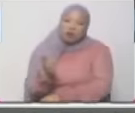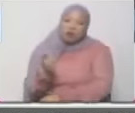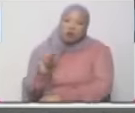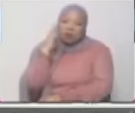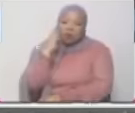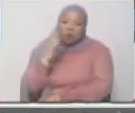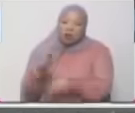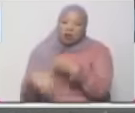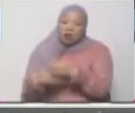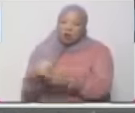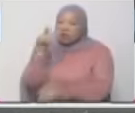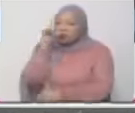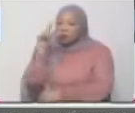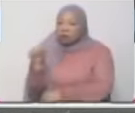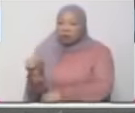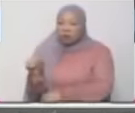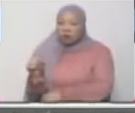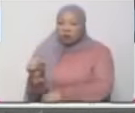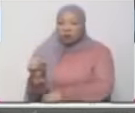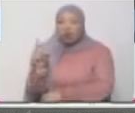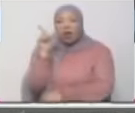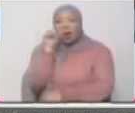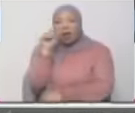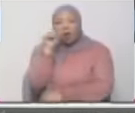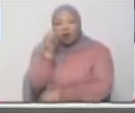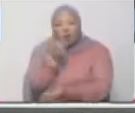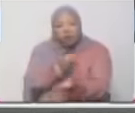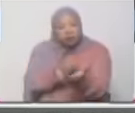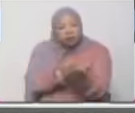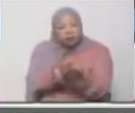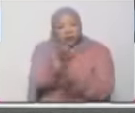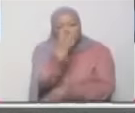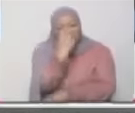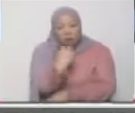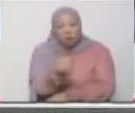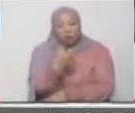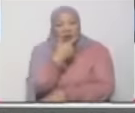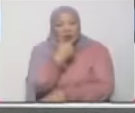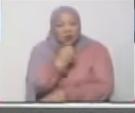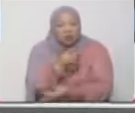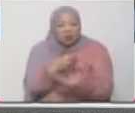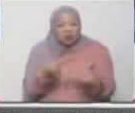Zamora. Y fue el hombre más humilde y sencillo.